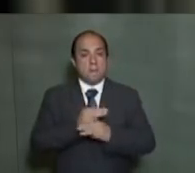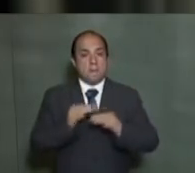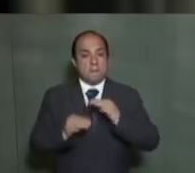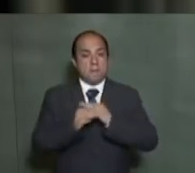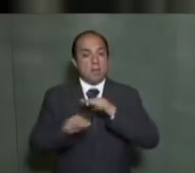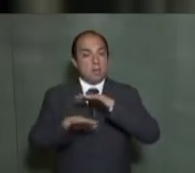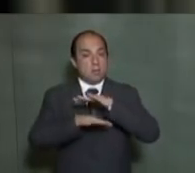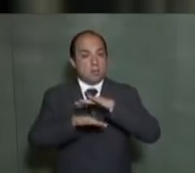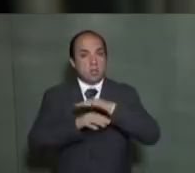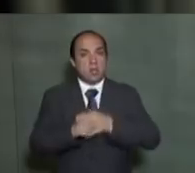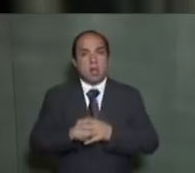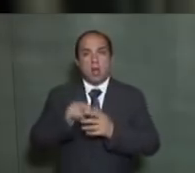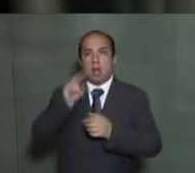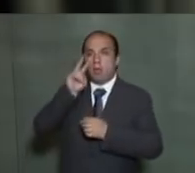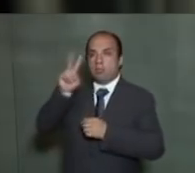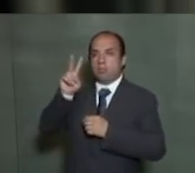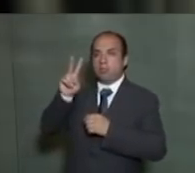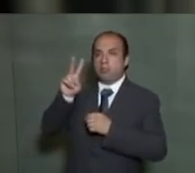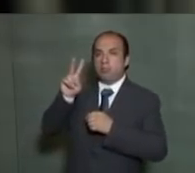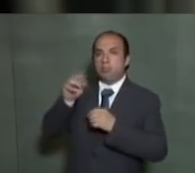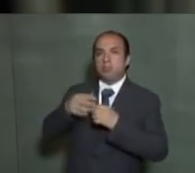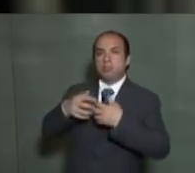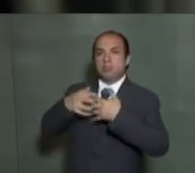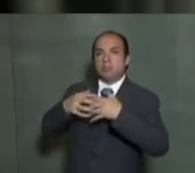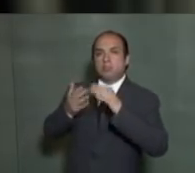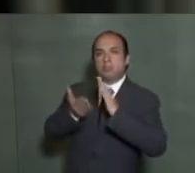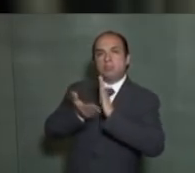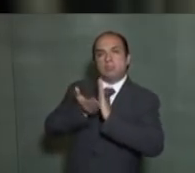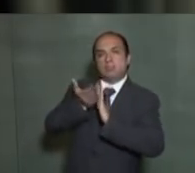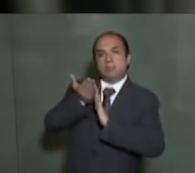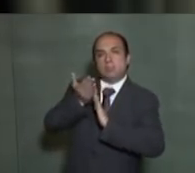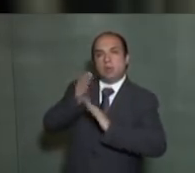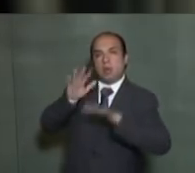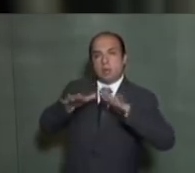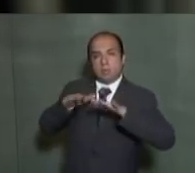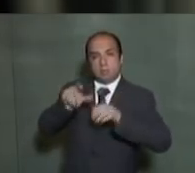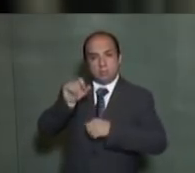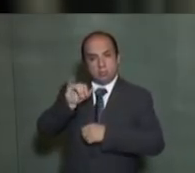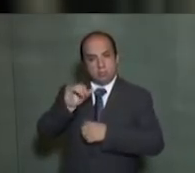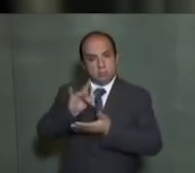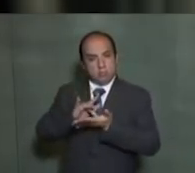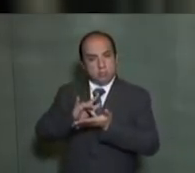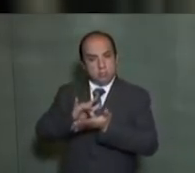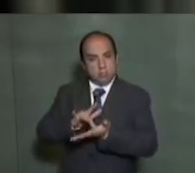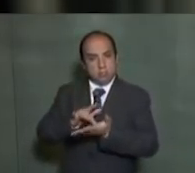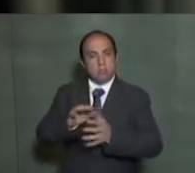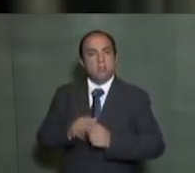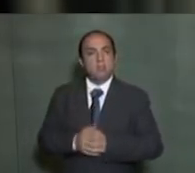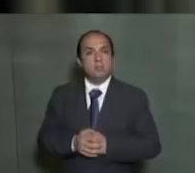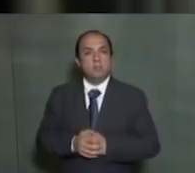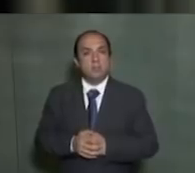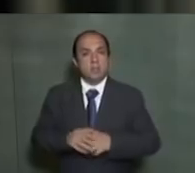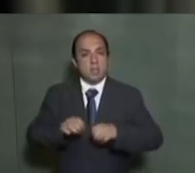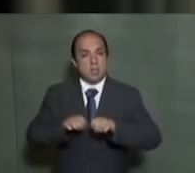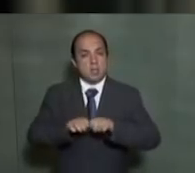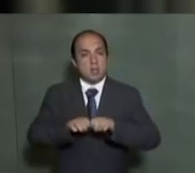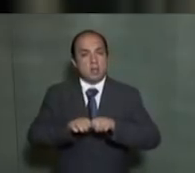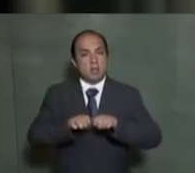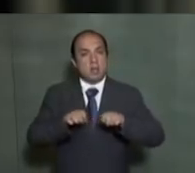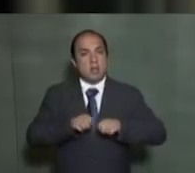a cabo la observación de la estructura, en algunos casos sí con apoyo de equipamiento